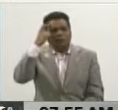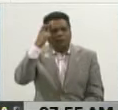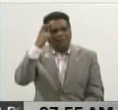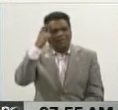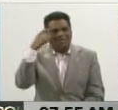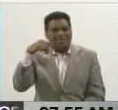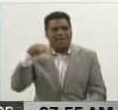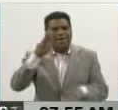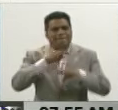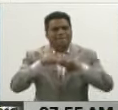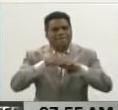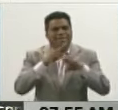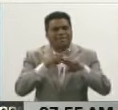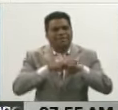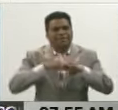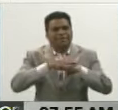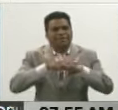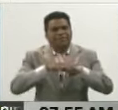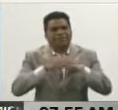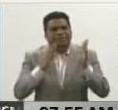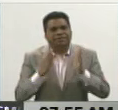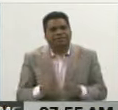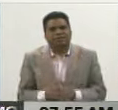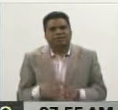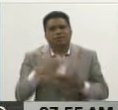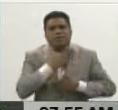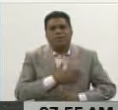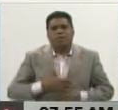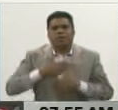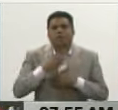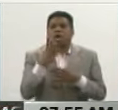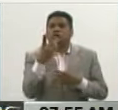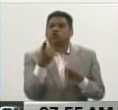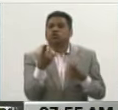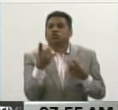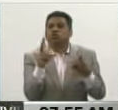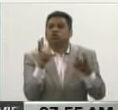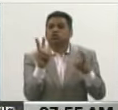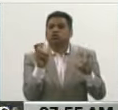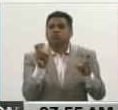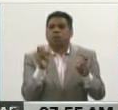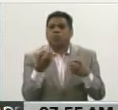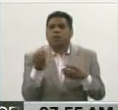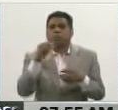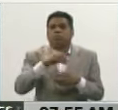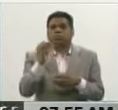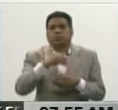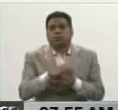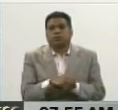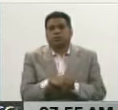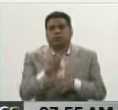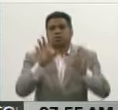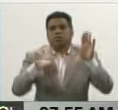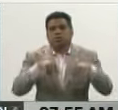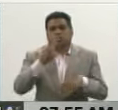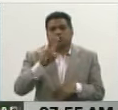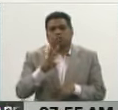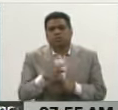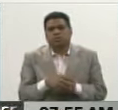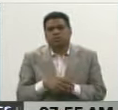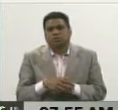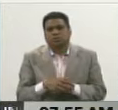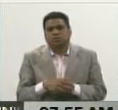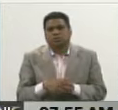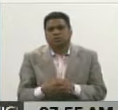colegios de la ABEC vamos a disfrutar del nuevo aumento, todavía cobramos 12.000 y se estatique de 13.000. Se le depositó a la